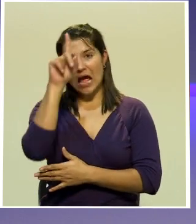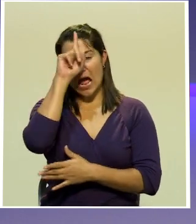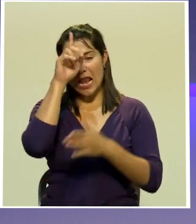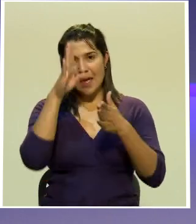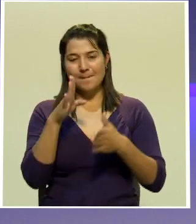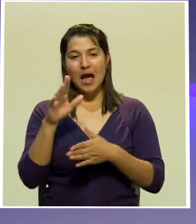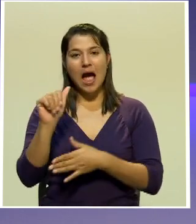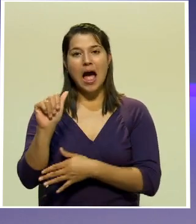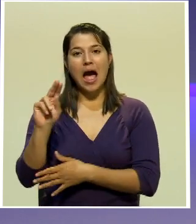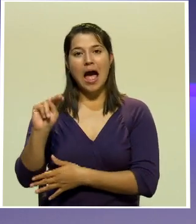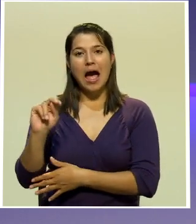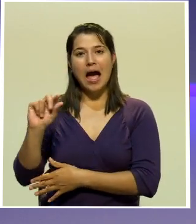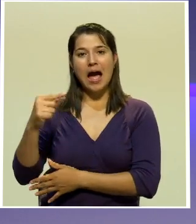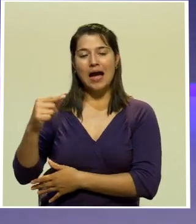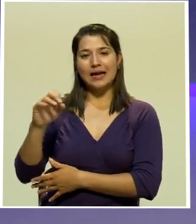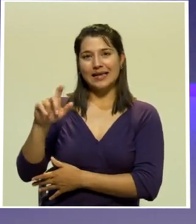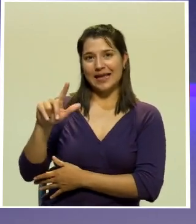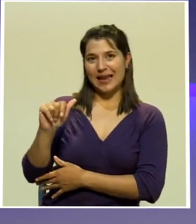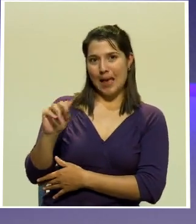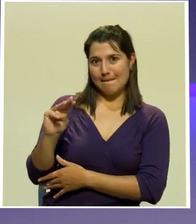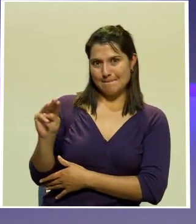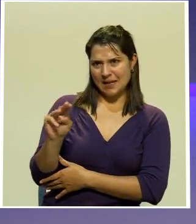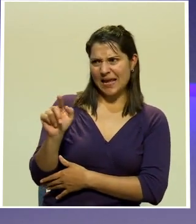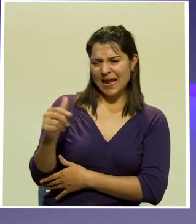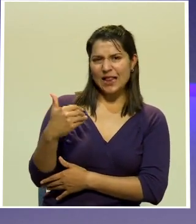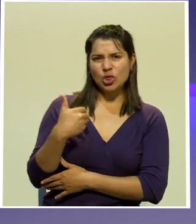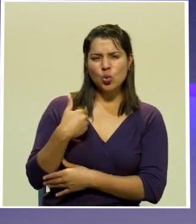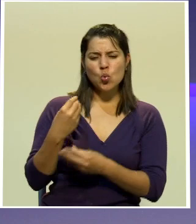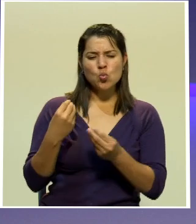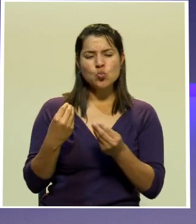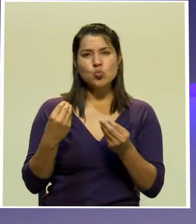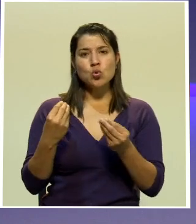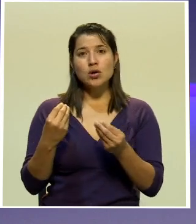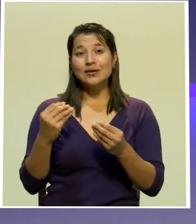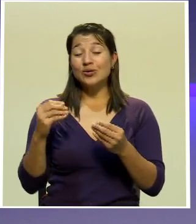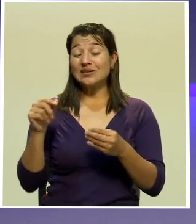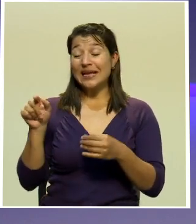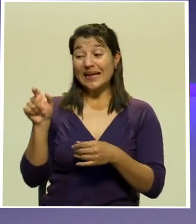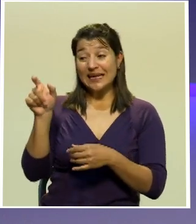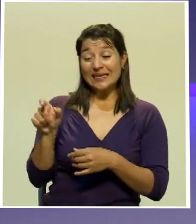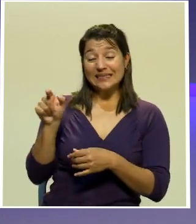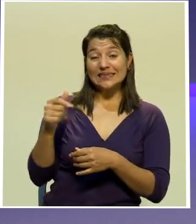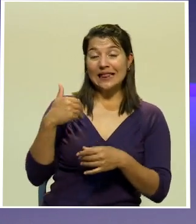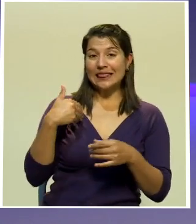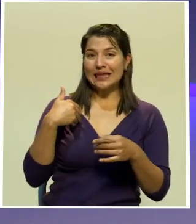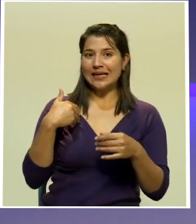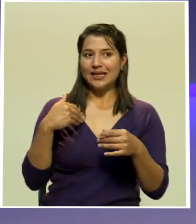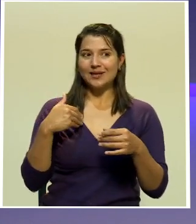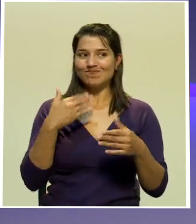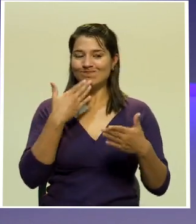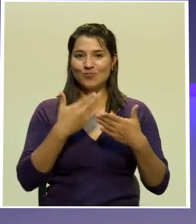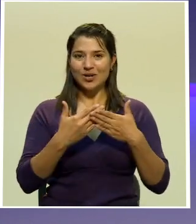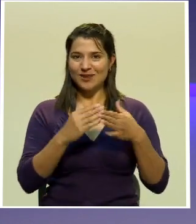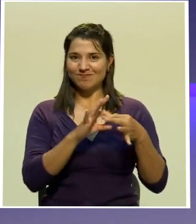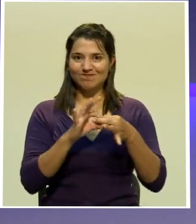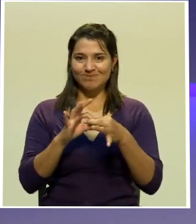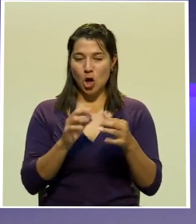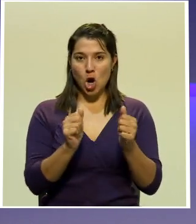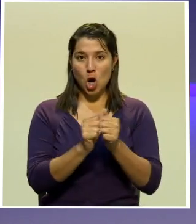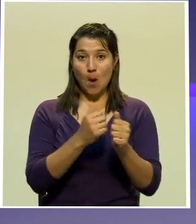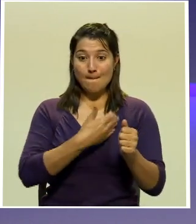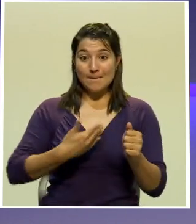mantiene una relación muy tormentosa con el actual presidente Donald Trump. Otros menos efusivos, pero